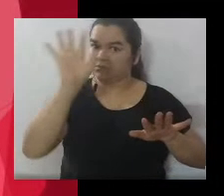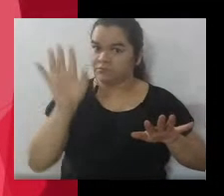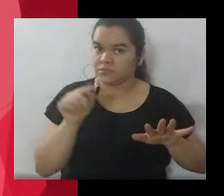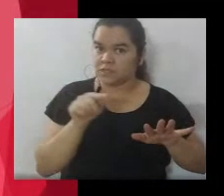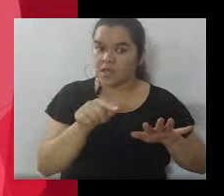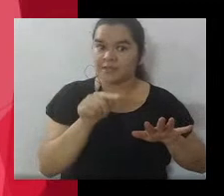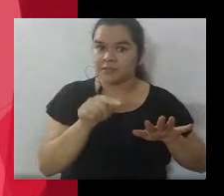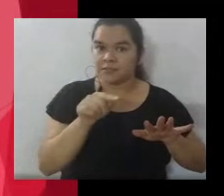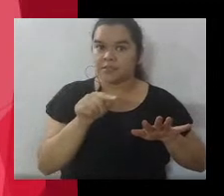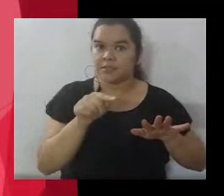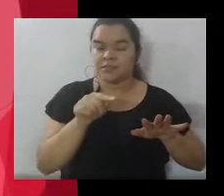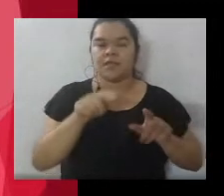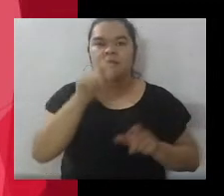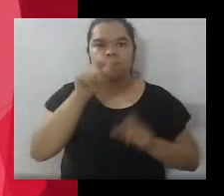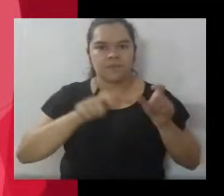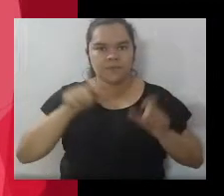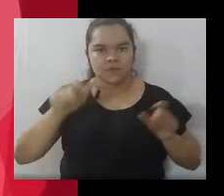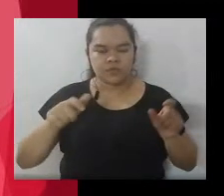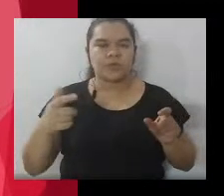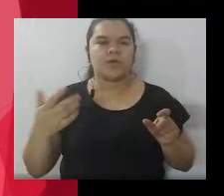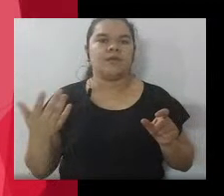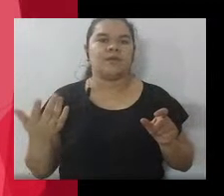pueden participar tanto